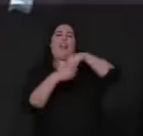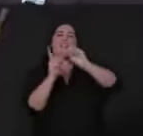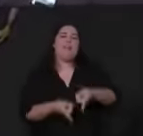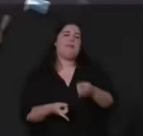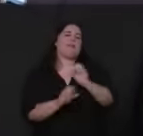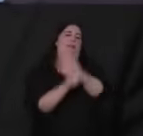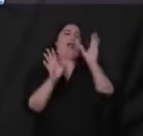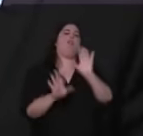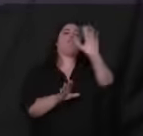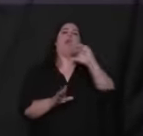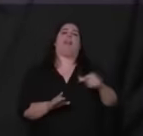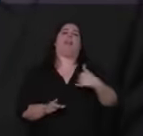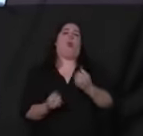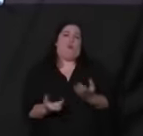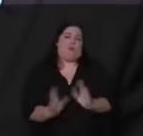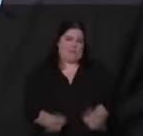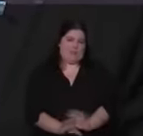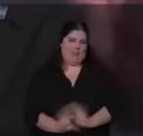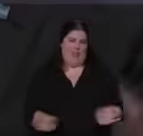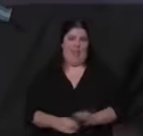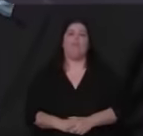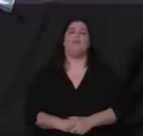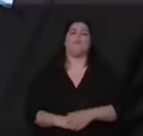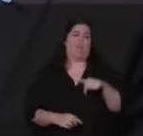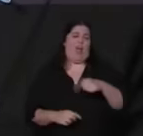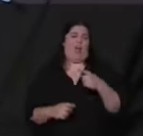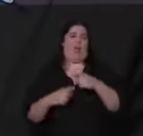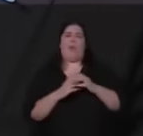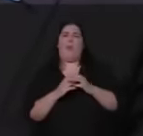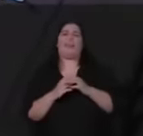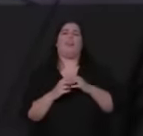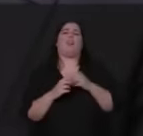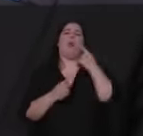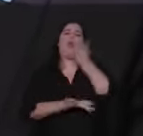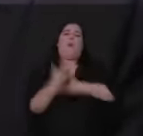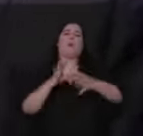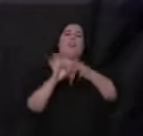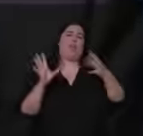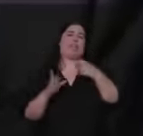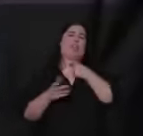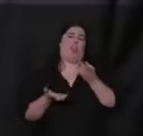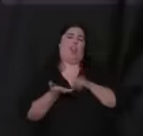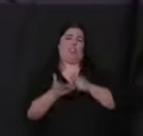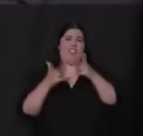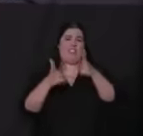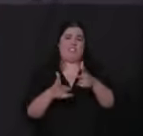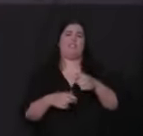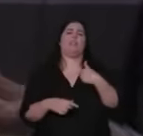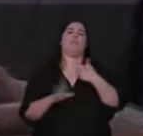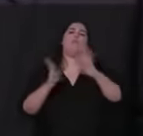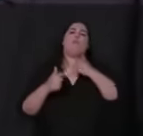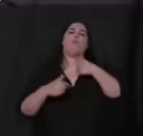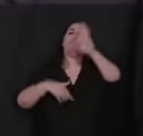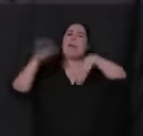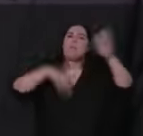verdad es que en el marco de lo que estamos discutiendo, que es la convivencia democrática, quiero reiterar mi llamado a